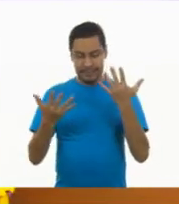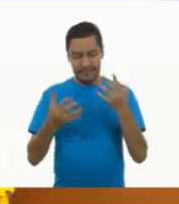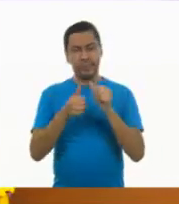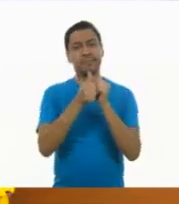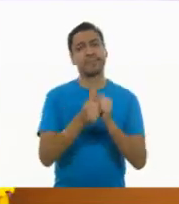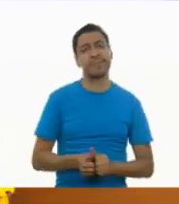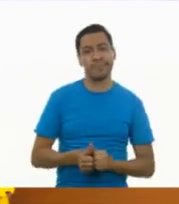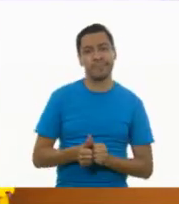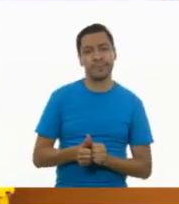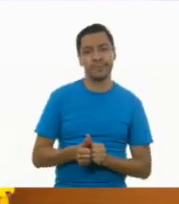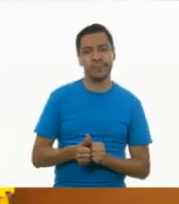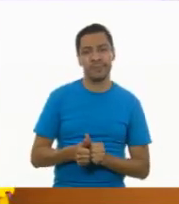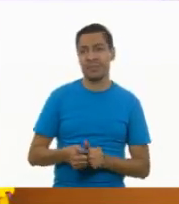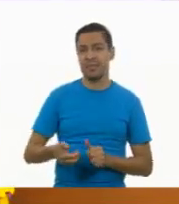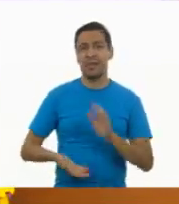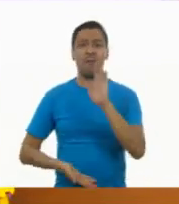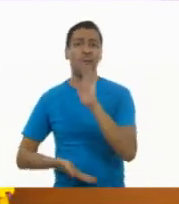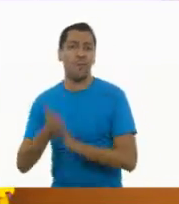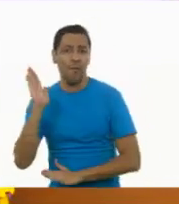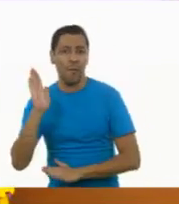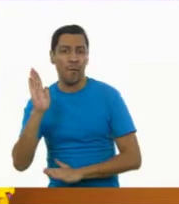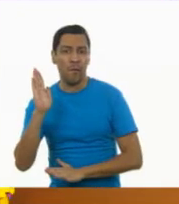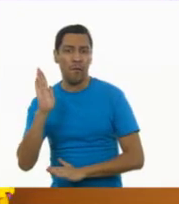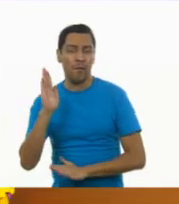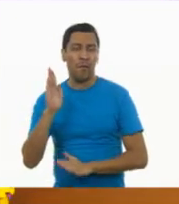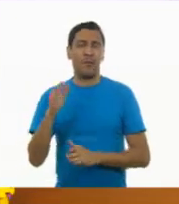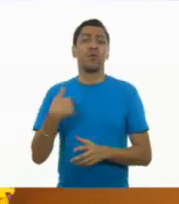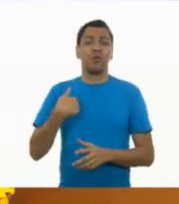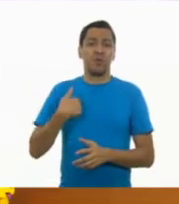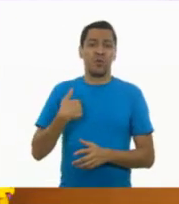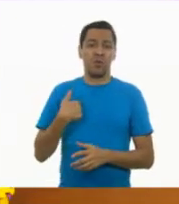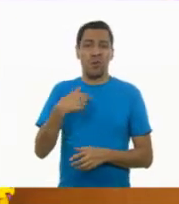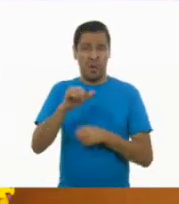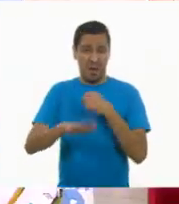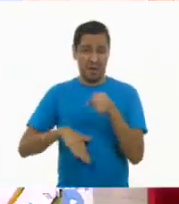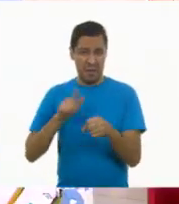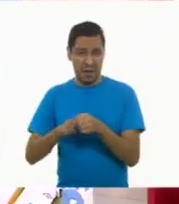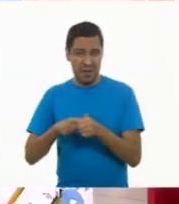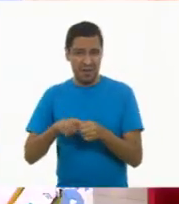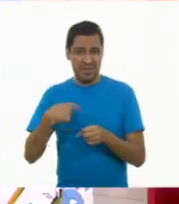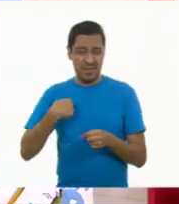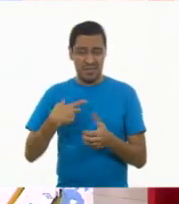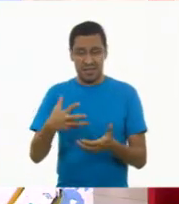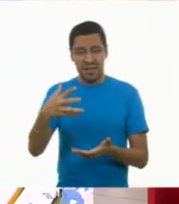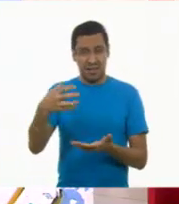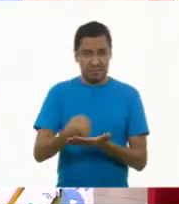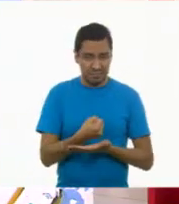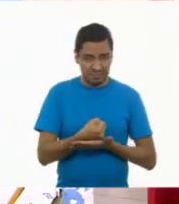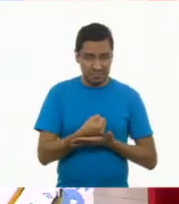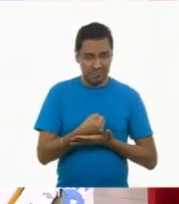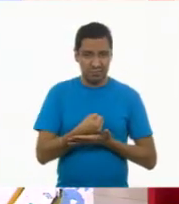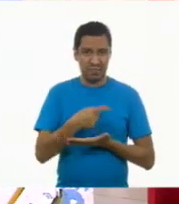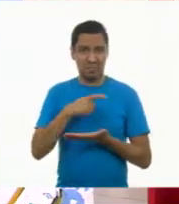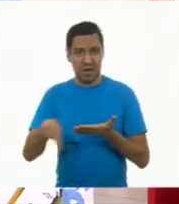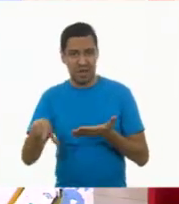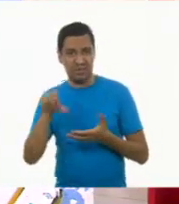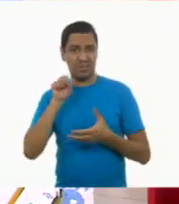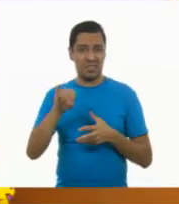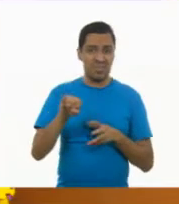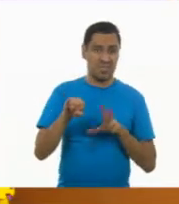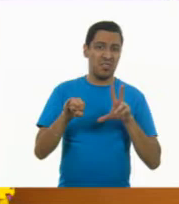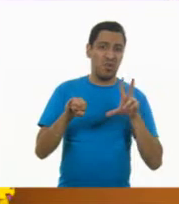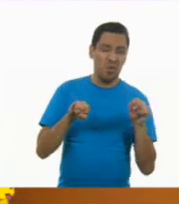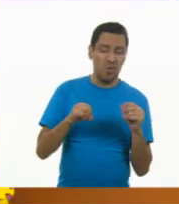o retirarse de un juego, o querer tener o no tener una mascota, ir o no a una fiesta de algún